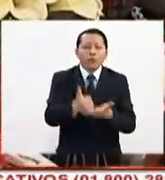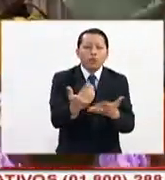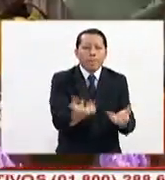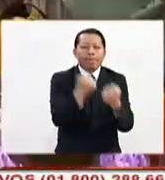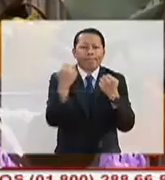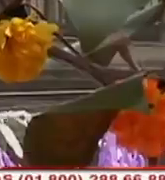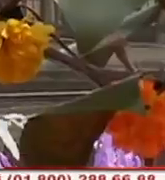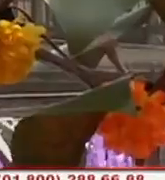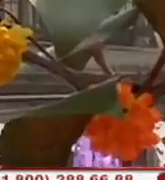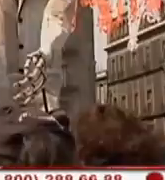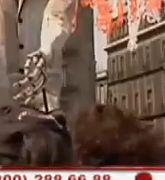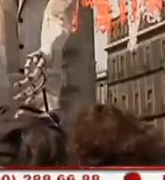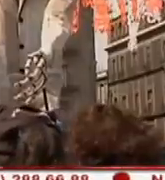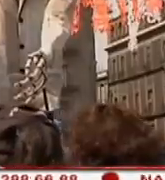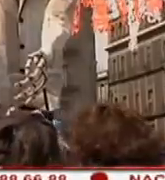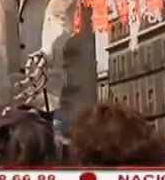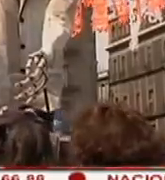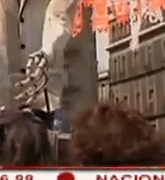septiembre.